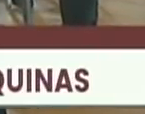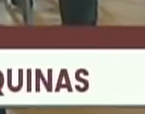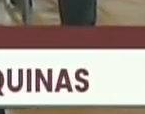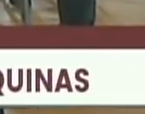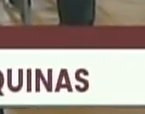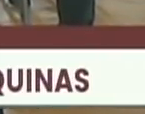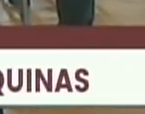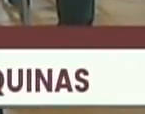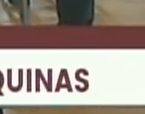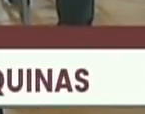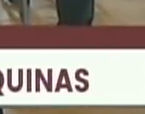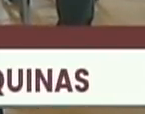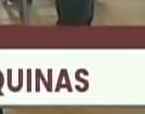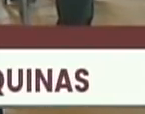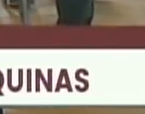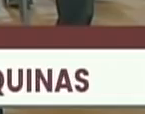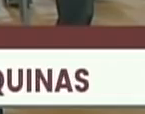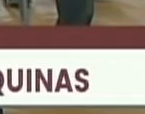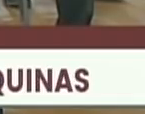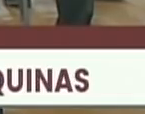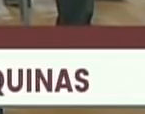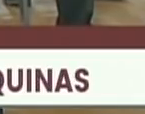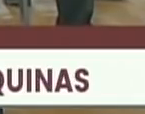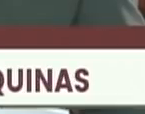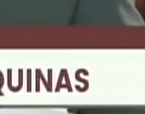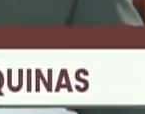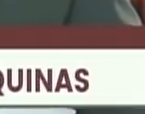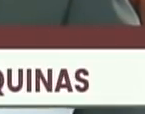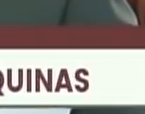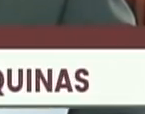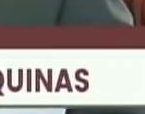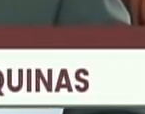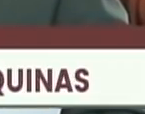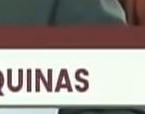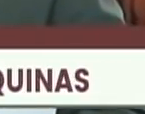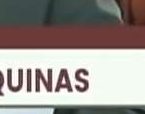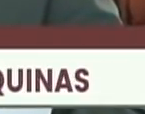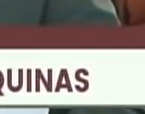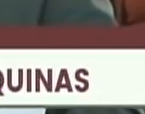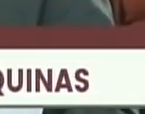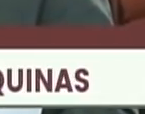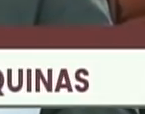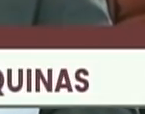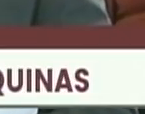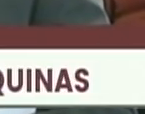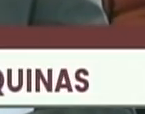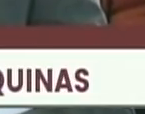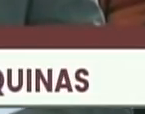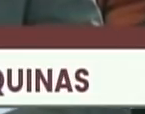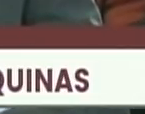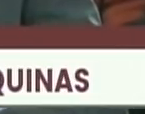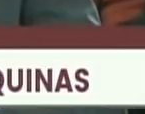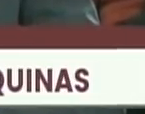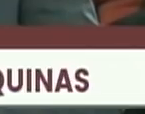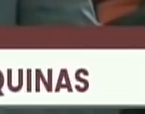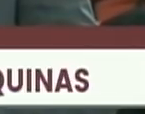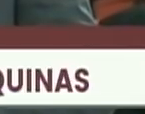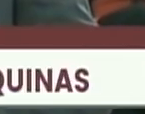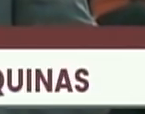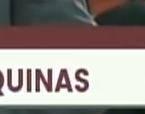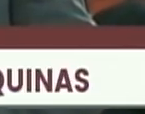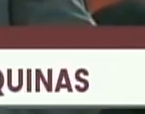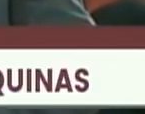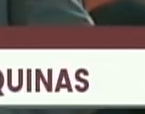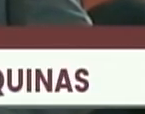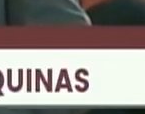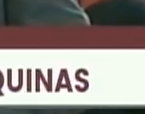De esta manera es presentada la nueva solución tecnológica con la que el pueblo venezolano podrá interactuar el próximo 6 de diciembre en las